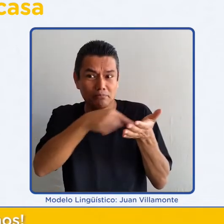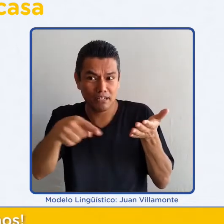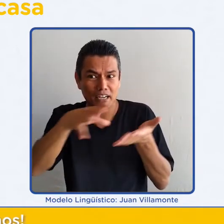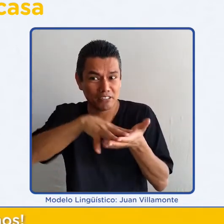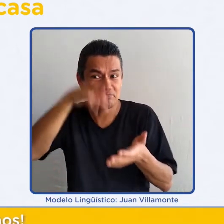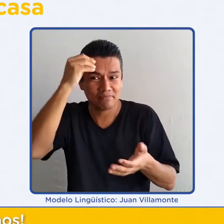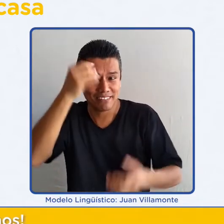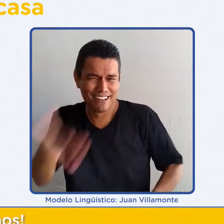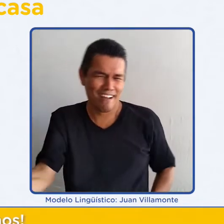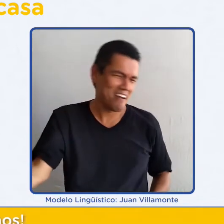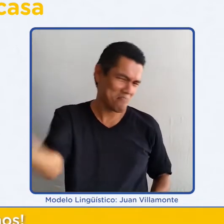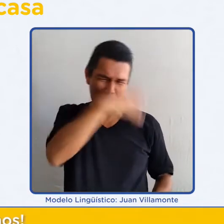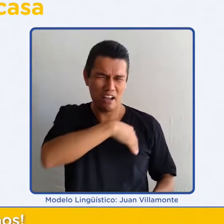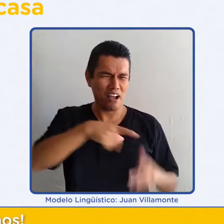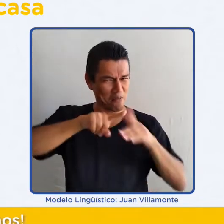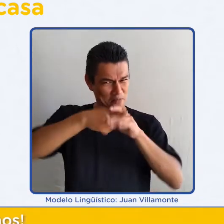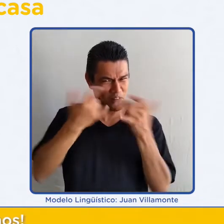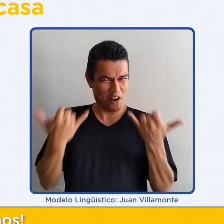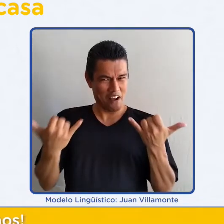semana. ¡Empecemos!